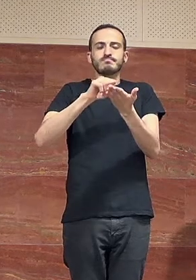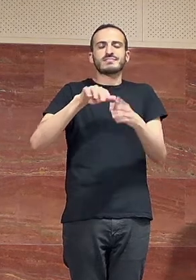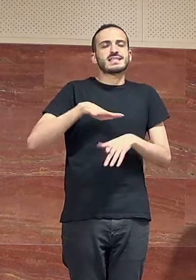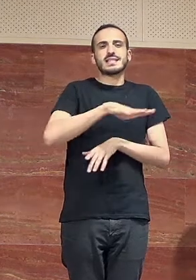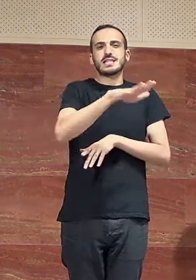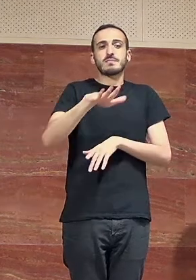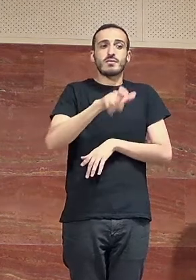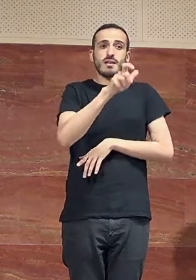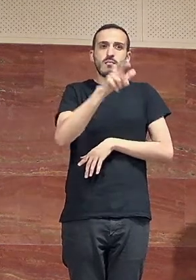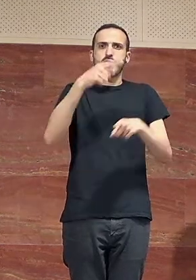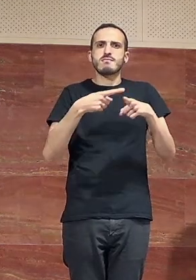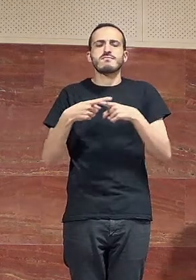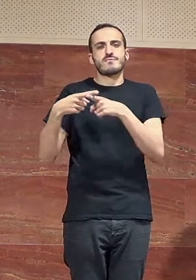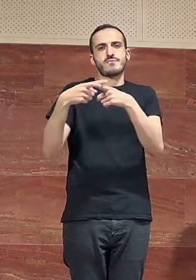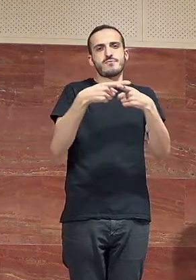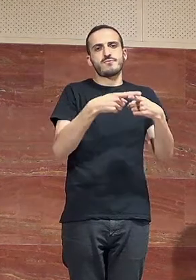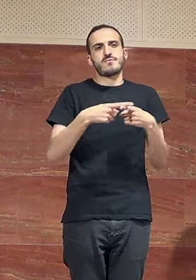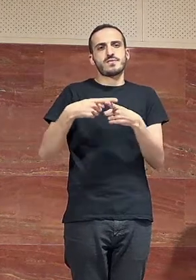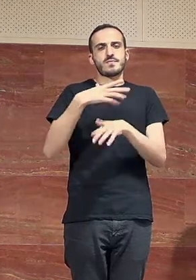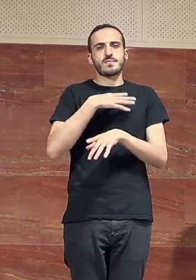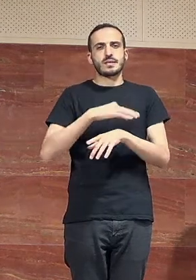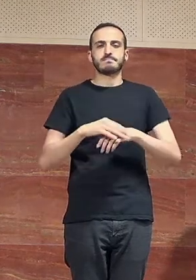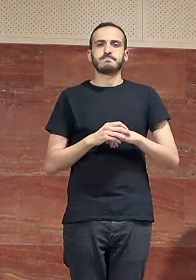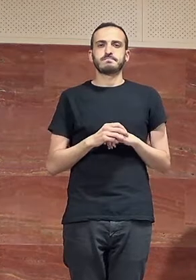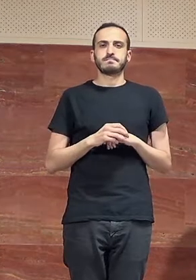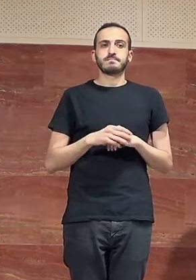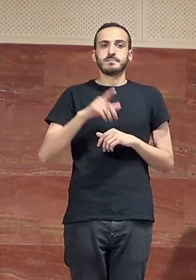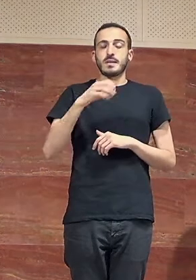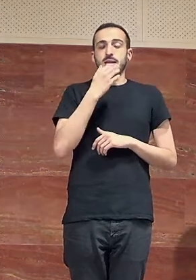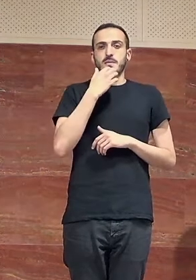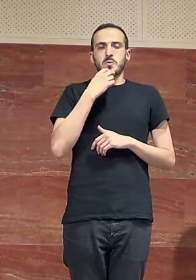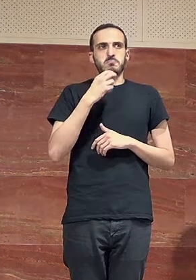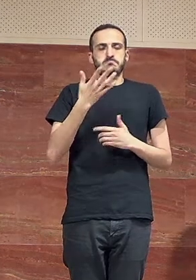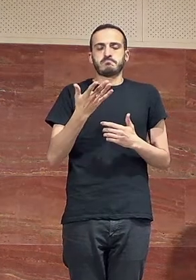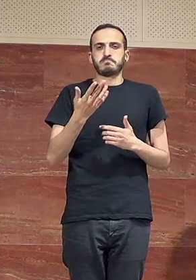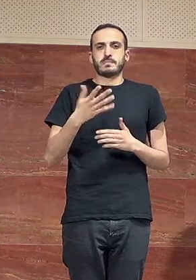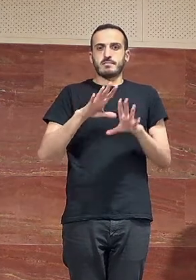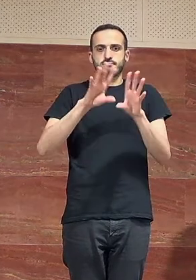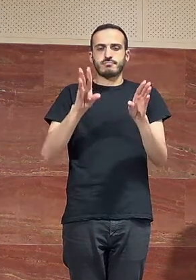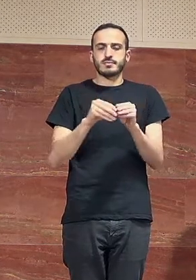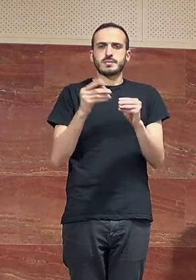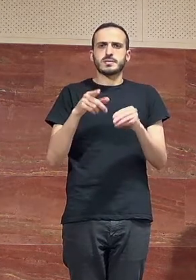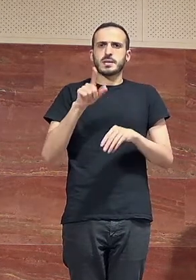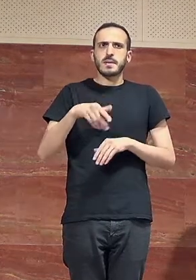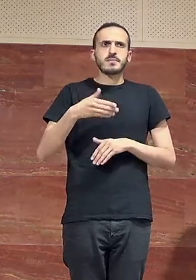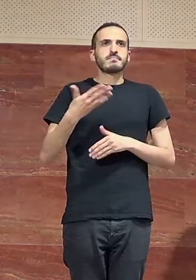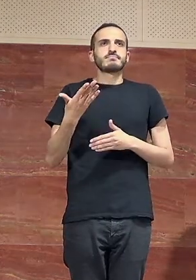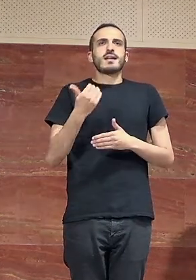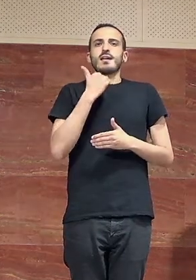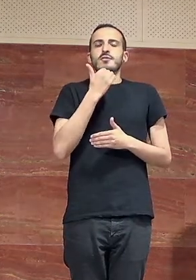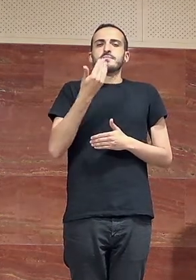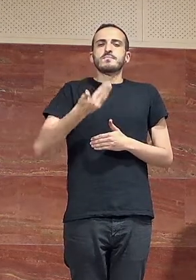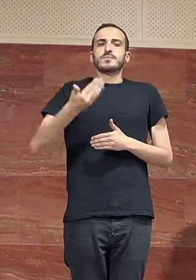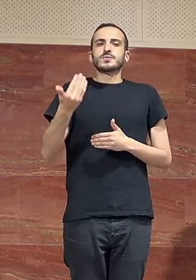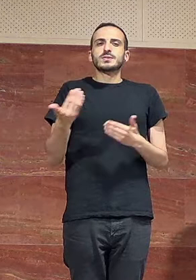los usuarios naturales. Y luego este otro ejemplo, ya para terminar muy rápidamente, es una actuación también de templado del